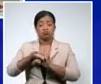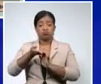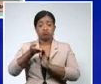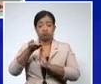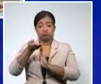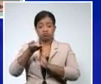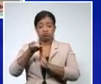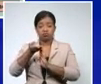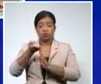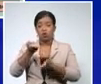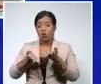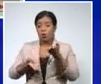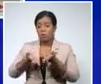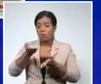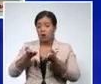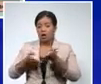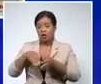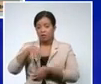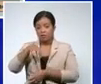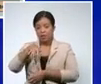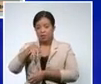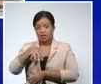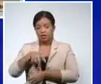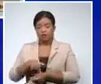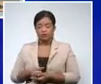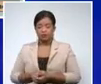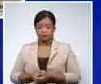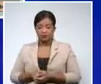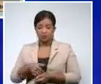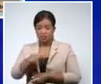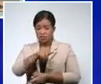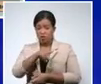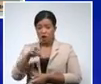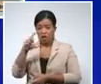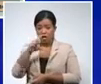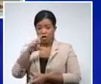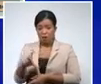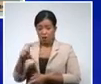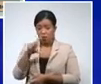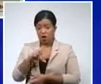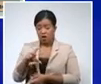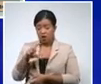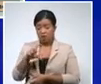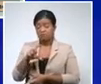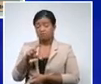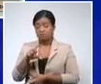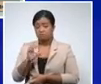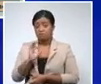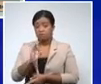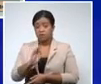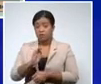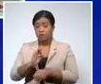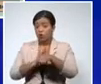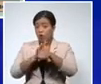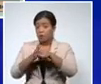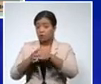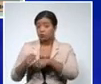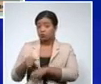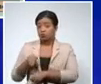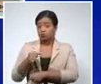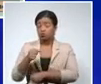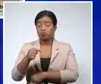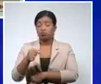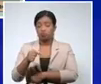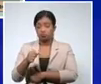de la provincia de Pinar del Río. Igual que Camagüey, con el comportamiento que ha tenido,